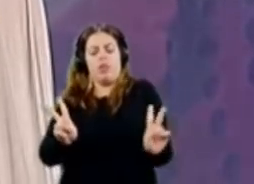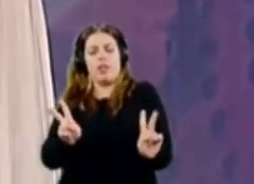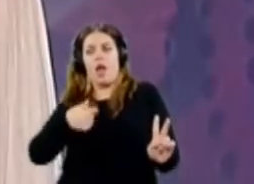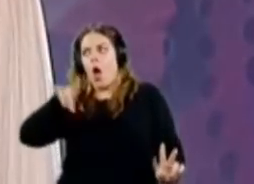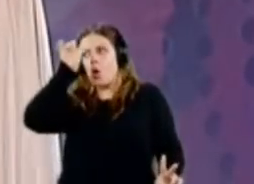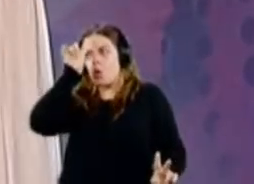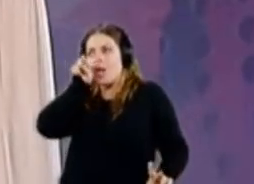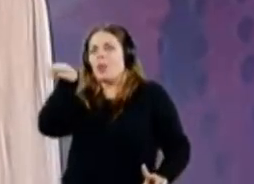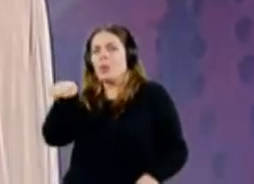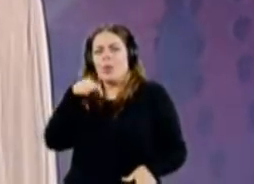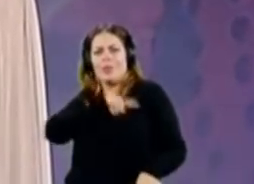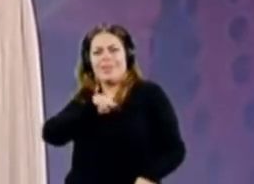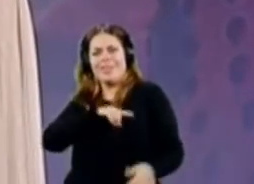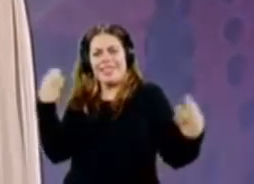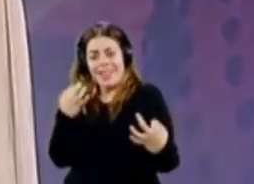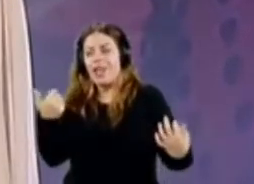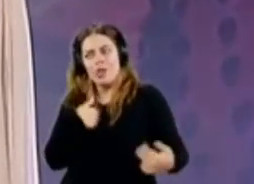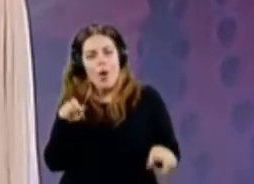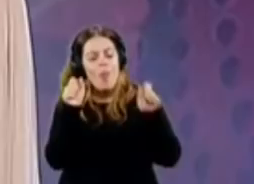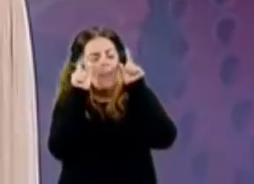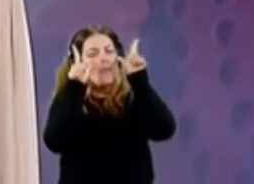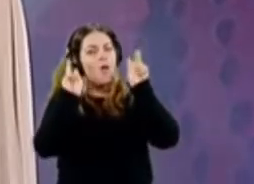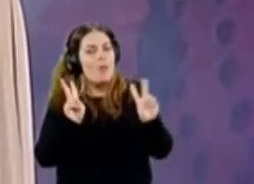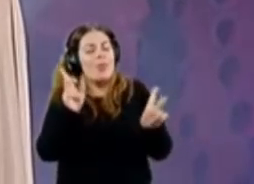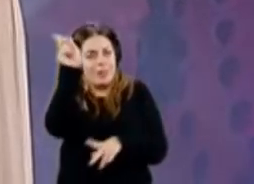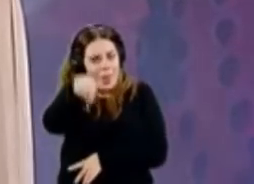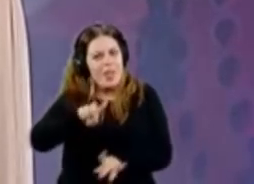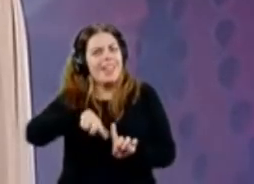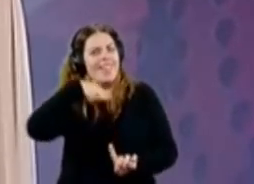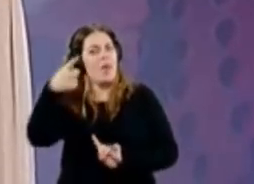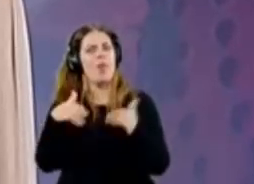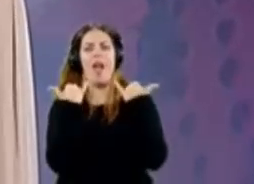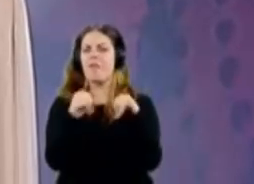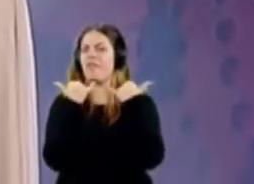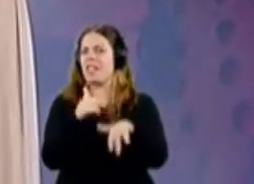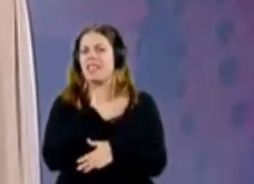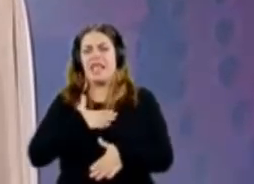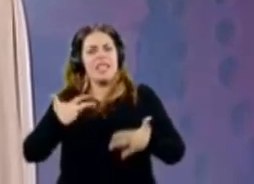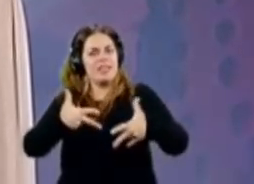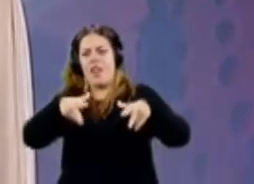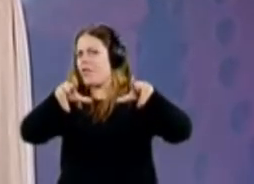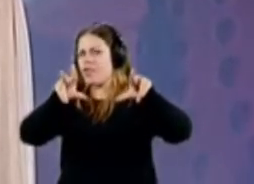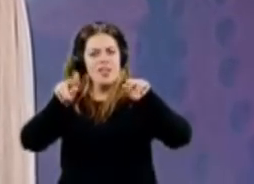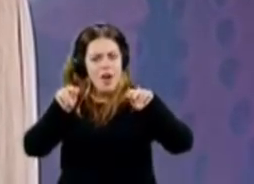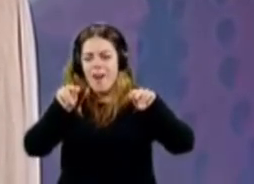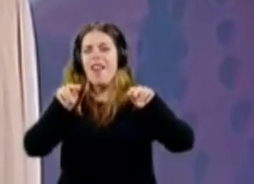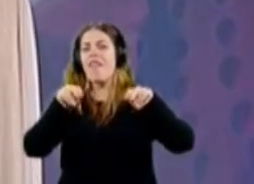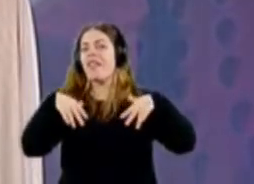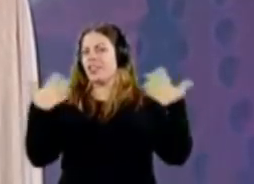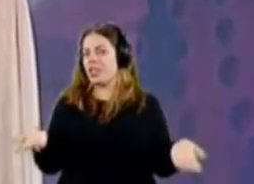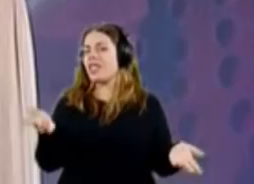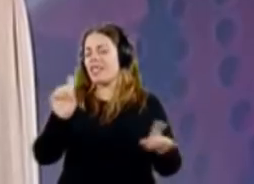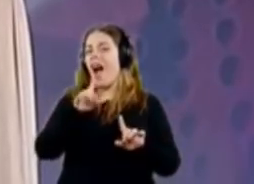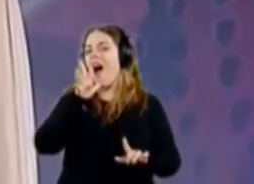muy despierto, y además el problema de esto es que ya luego uno no quiere que termine la fiesta, no quiere despertarse de esta fantasía y este sueño, así que vamos al